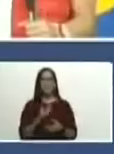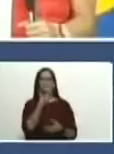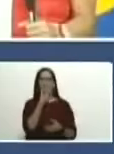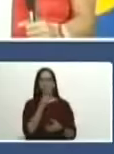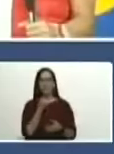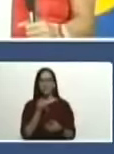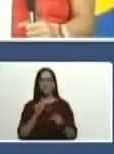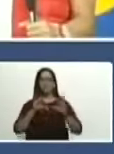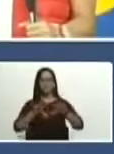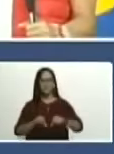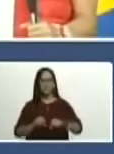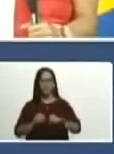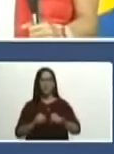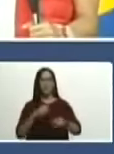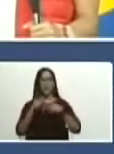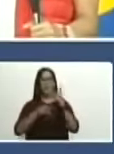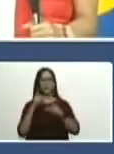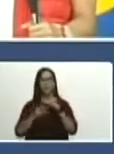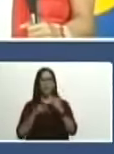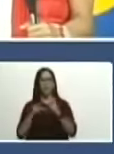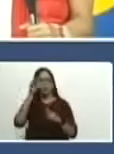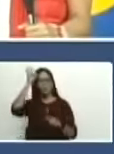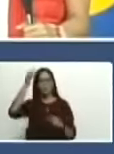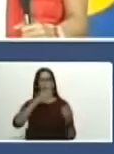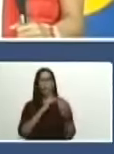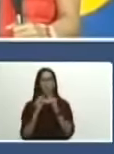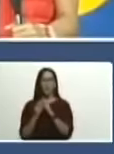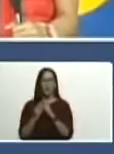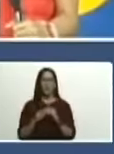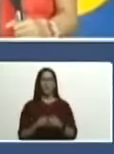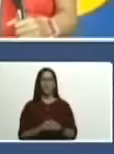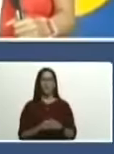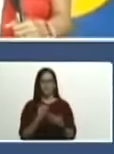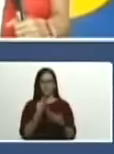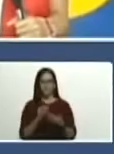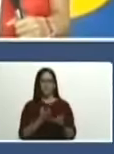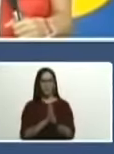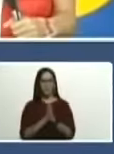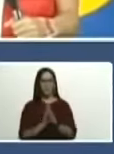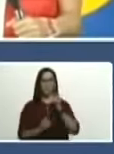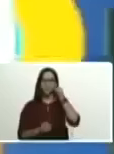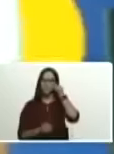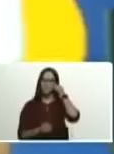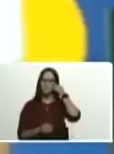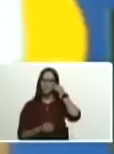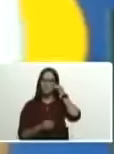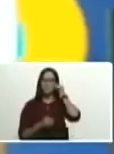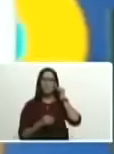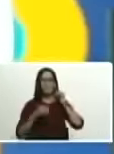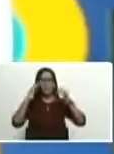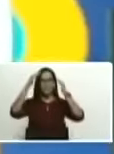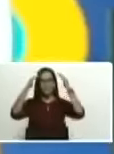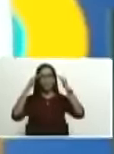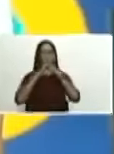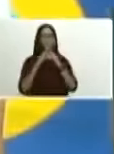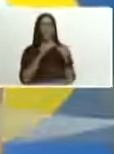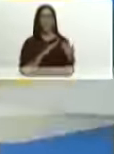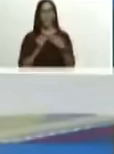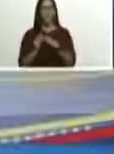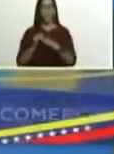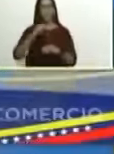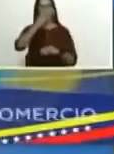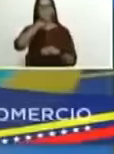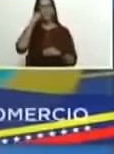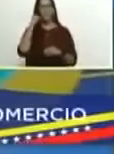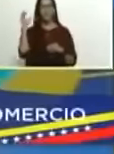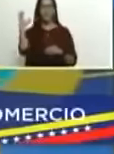acceso para los productores de los consejos comunales y de comunas, Delcy, por favor. Bueno, saludar a todos los comuneros y comuneras de la